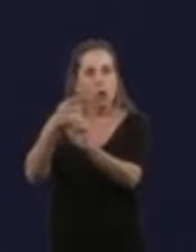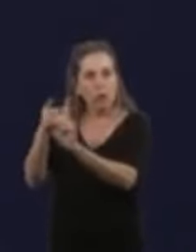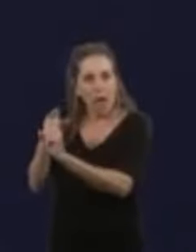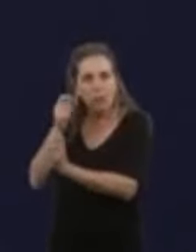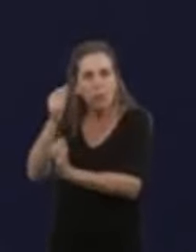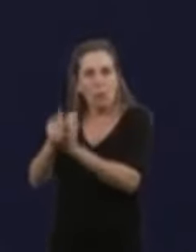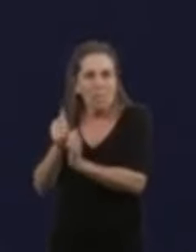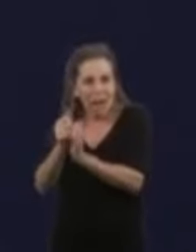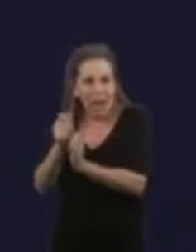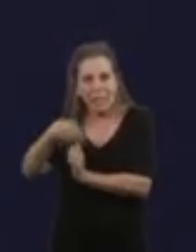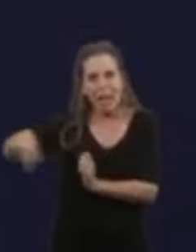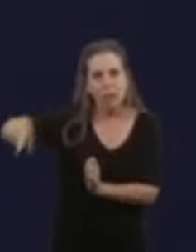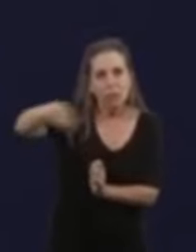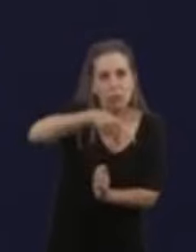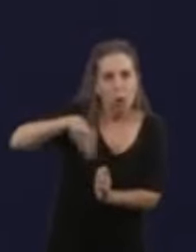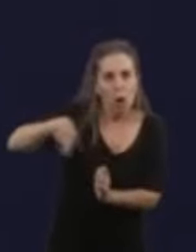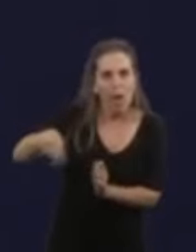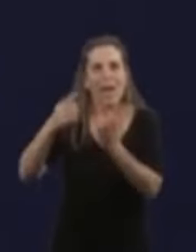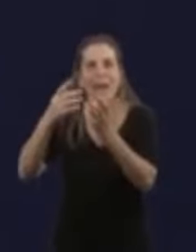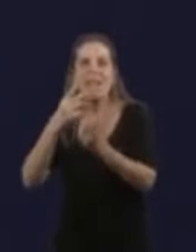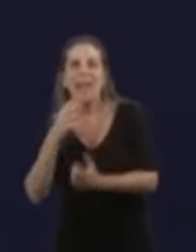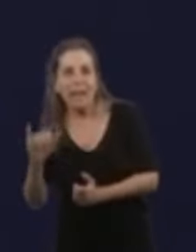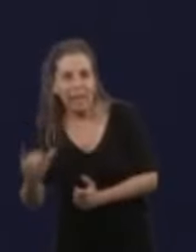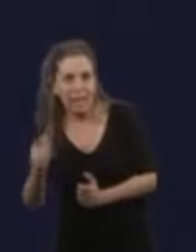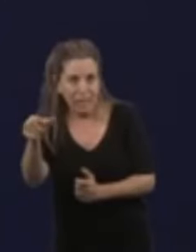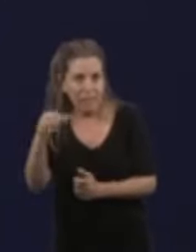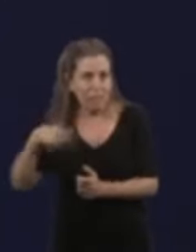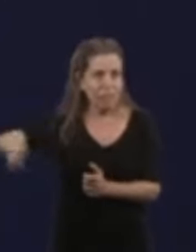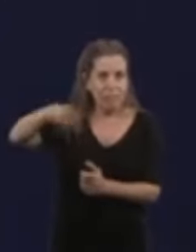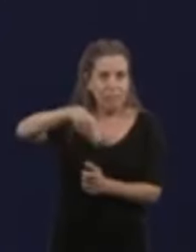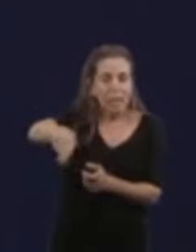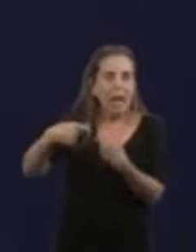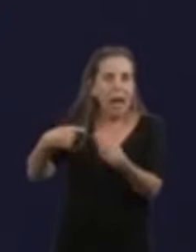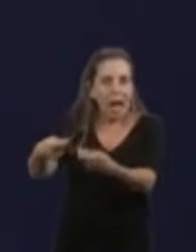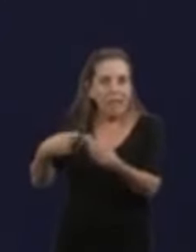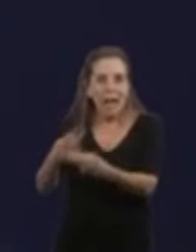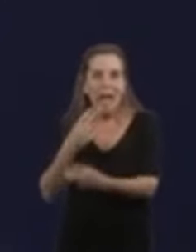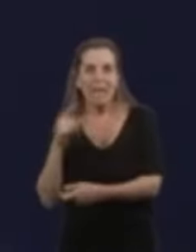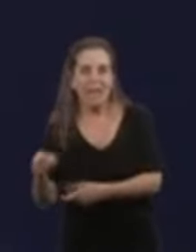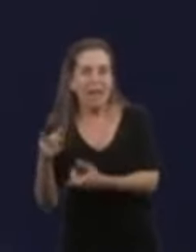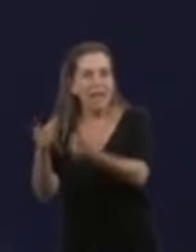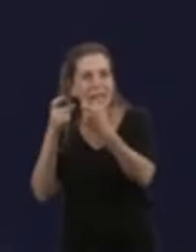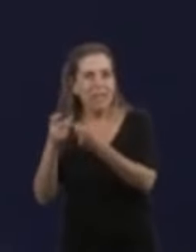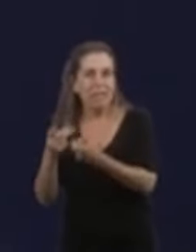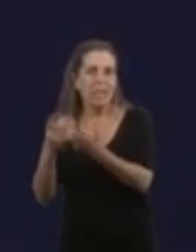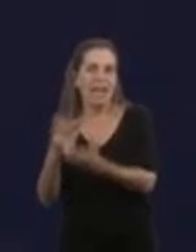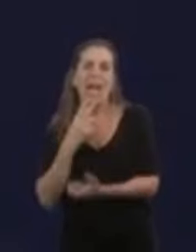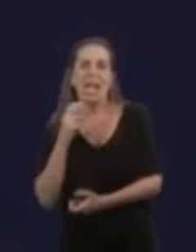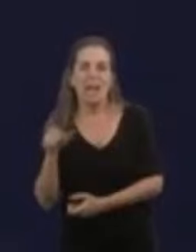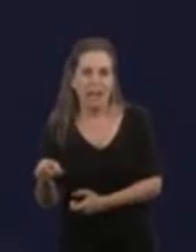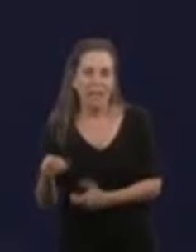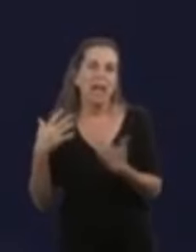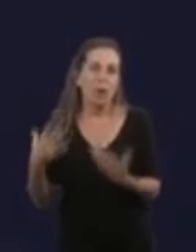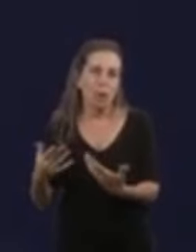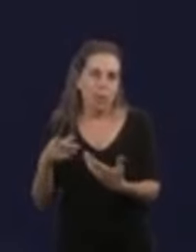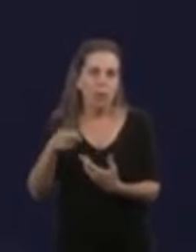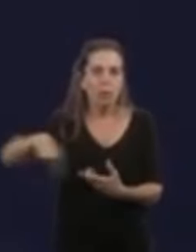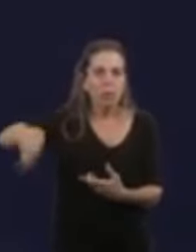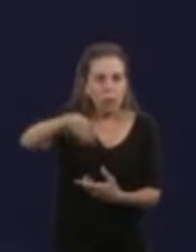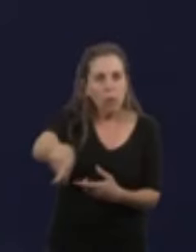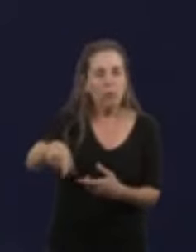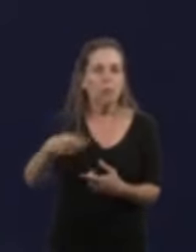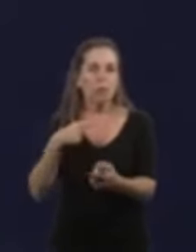las mayores o el sector uno de los sectores que más consume que más demandan energía Por supuesto que dentro de esa de